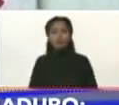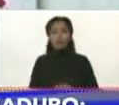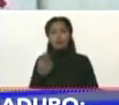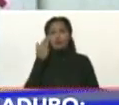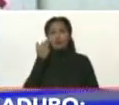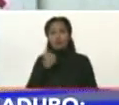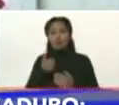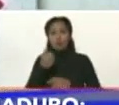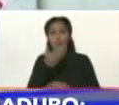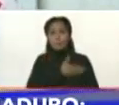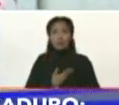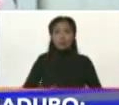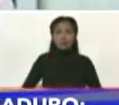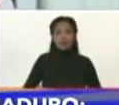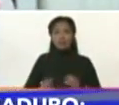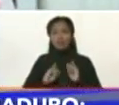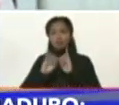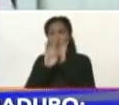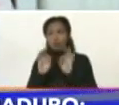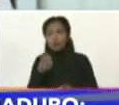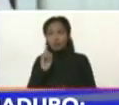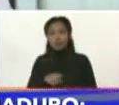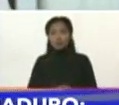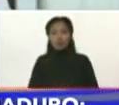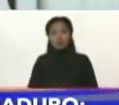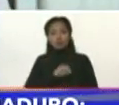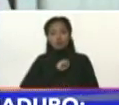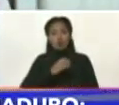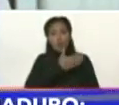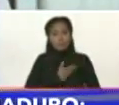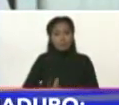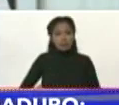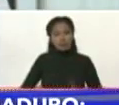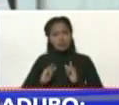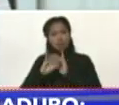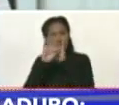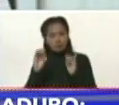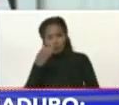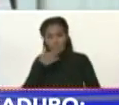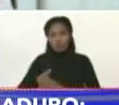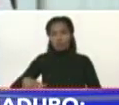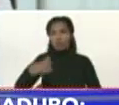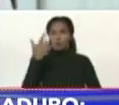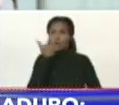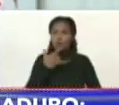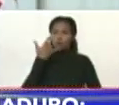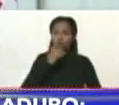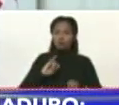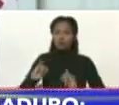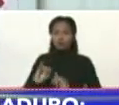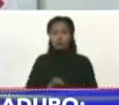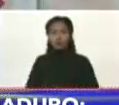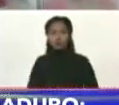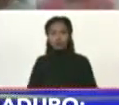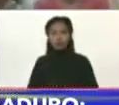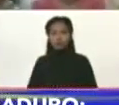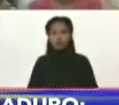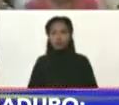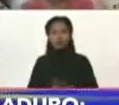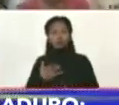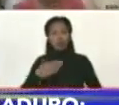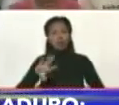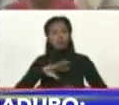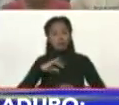un presidente cimarrón. Soy un presidente del pueblo afrodescendiente. Y acepto